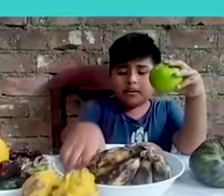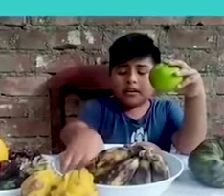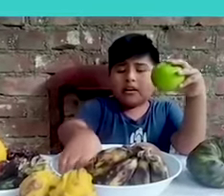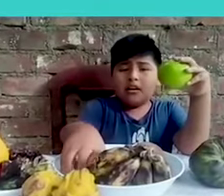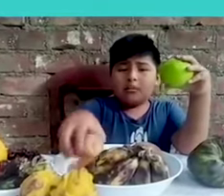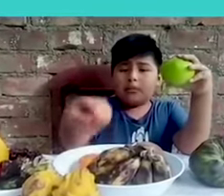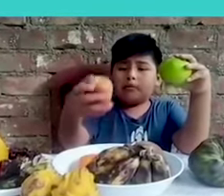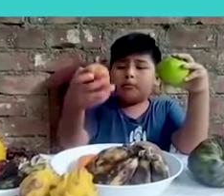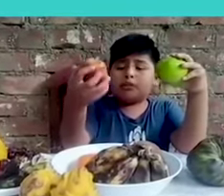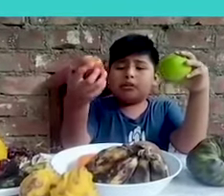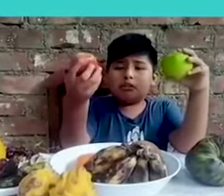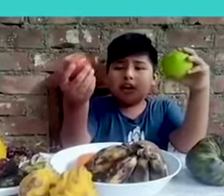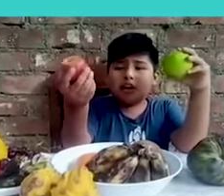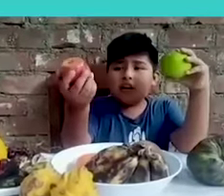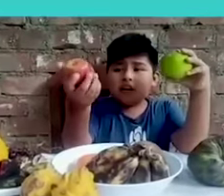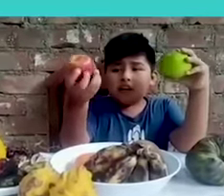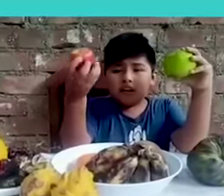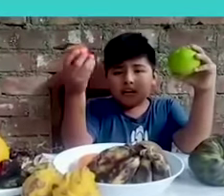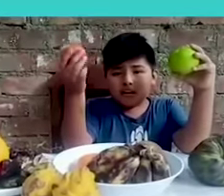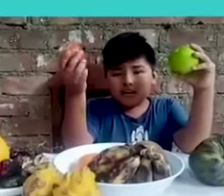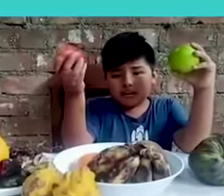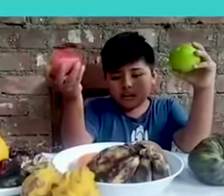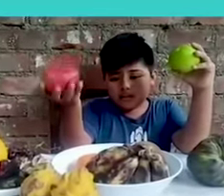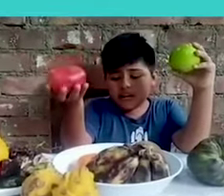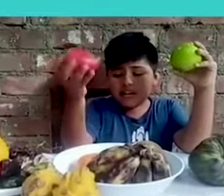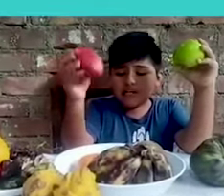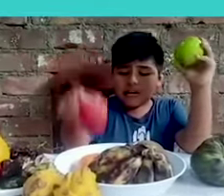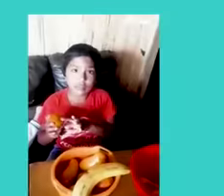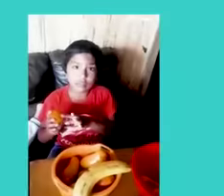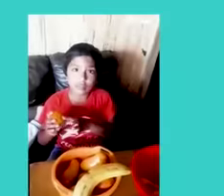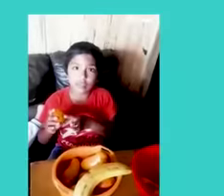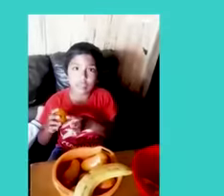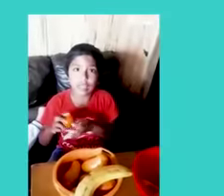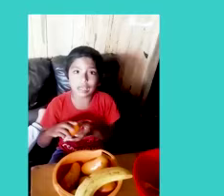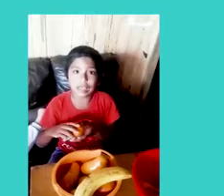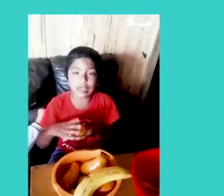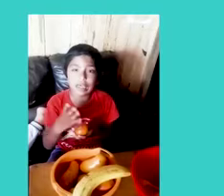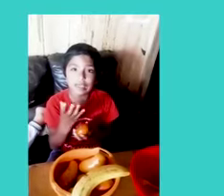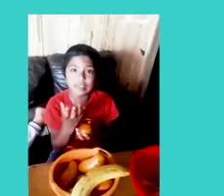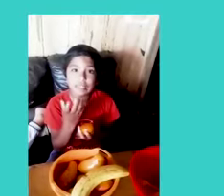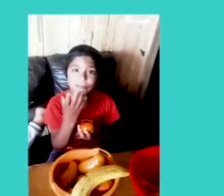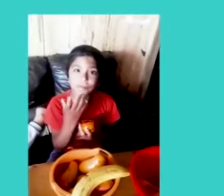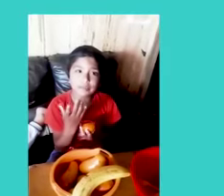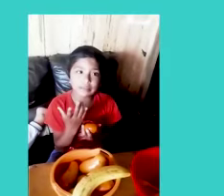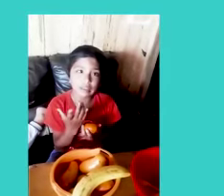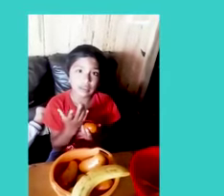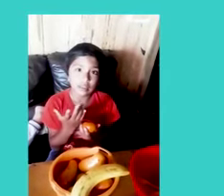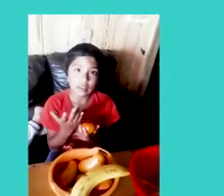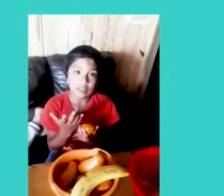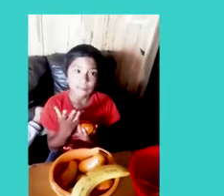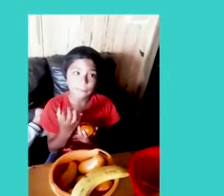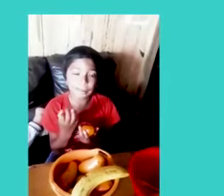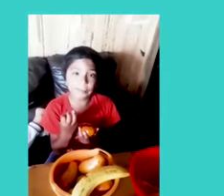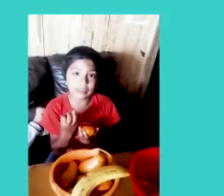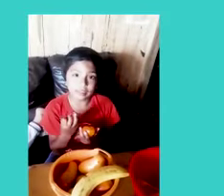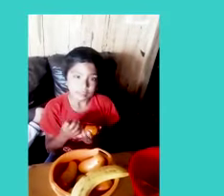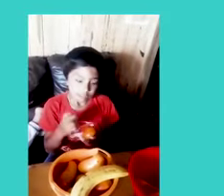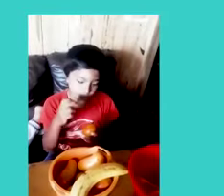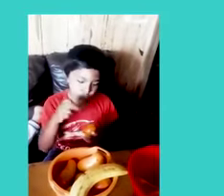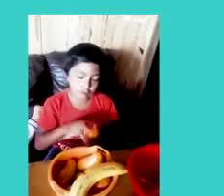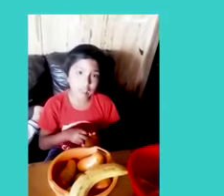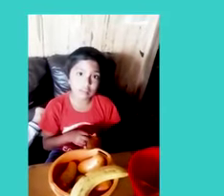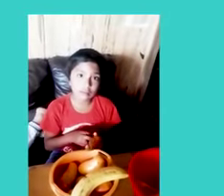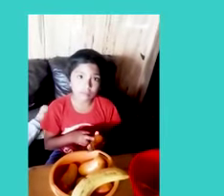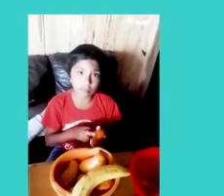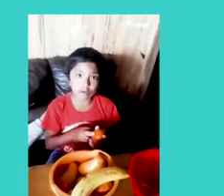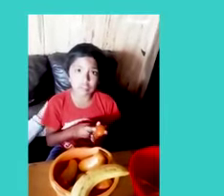puede realizar desde actividades totalmente cotidianas, ¿no? Totalmente cotidianas que te